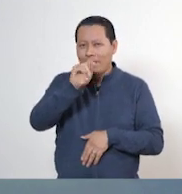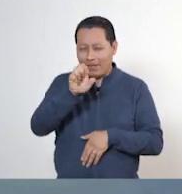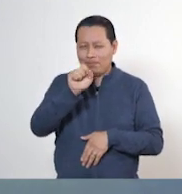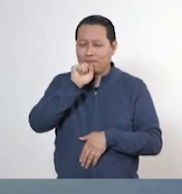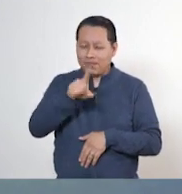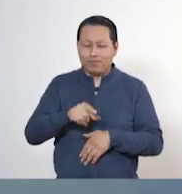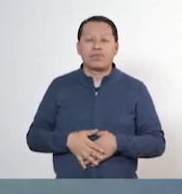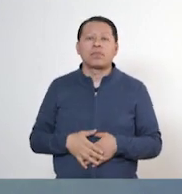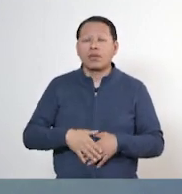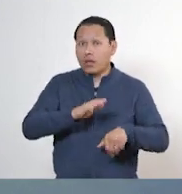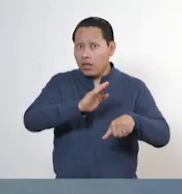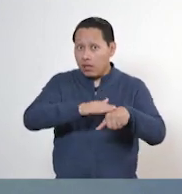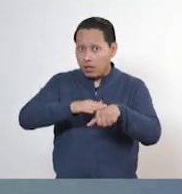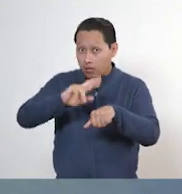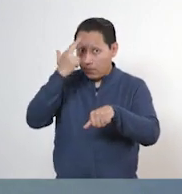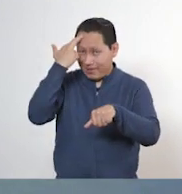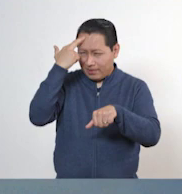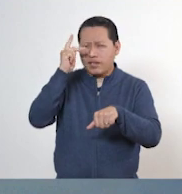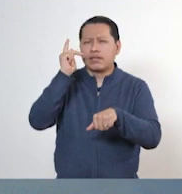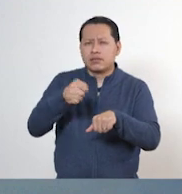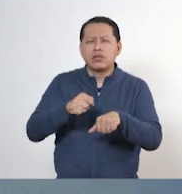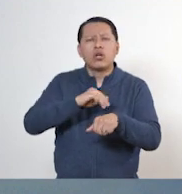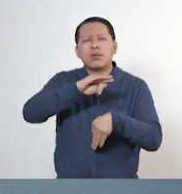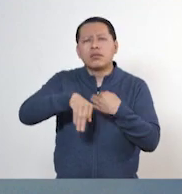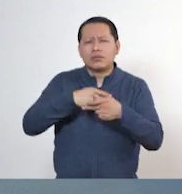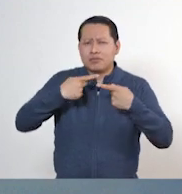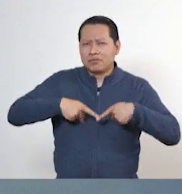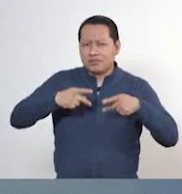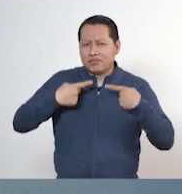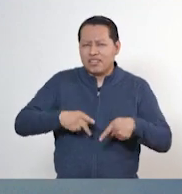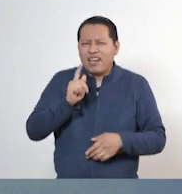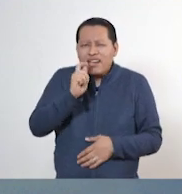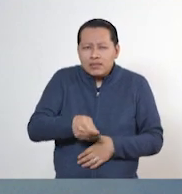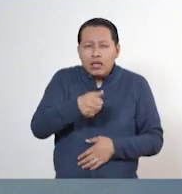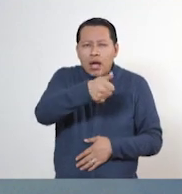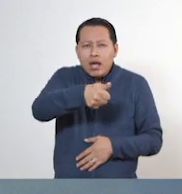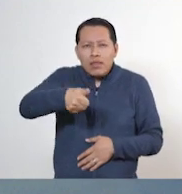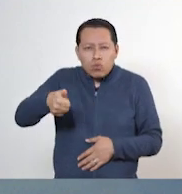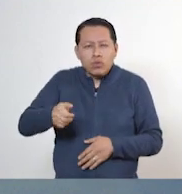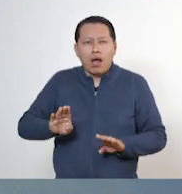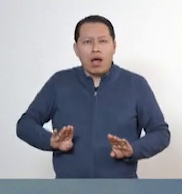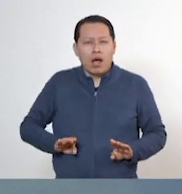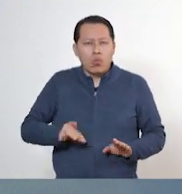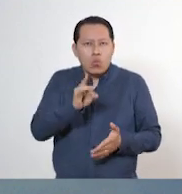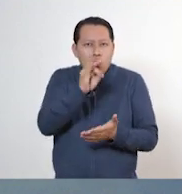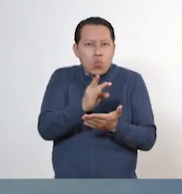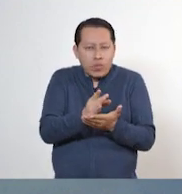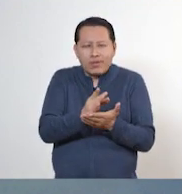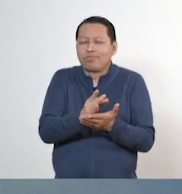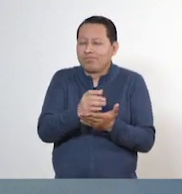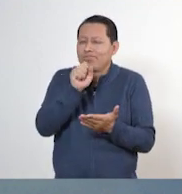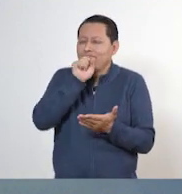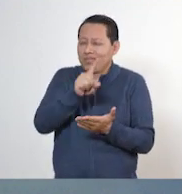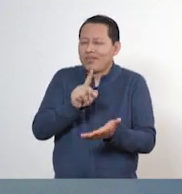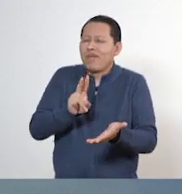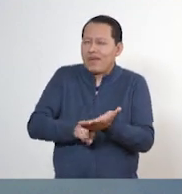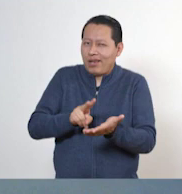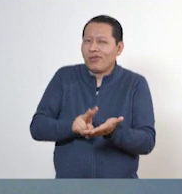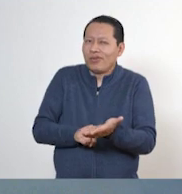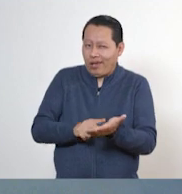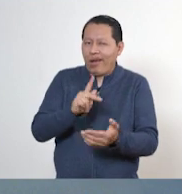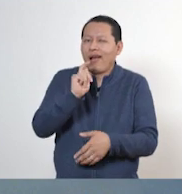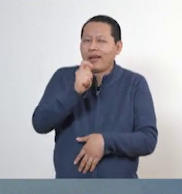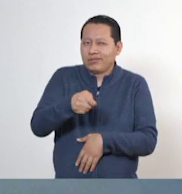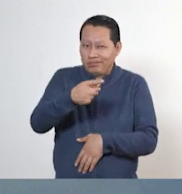las personas somos únicas y valiosas, ¿de acuerdo? Eso tiene que ver con nuestra dignidad, ¿cierto? Muy bien. Bien que lo